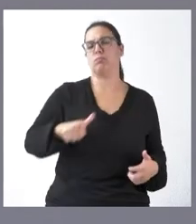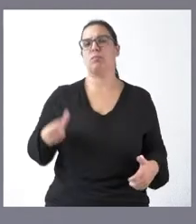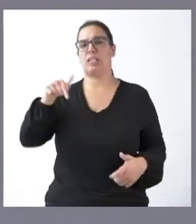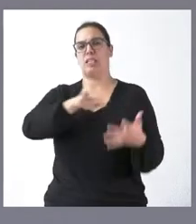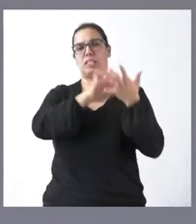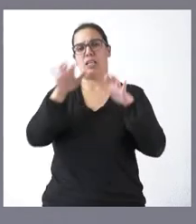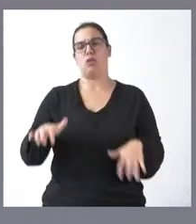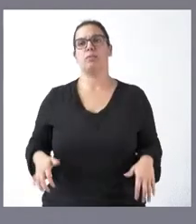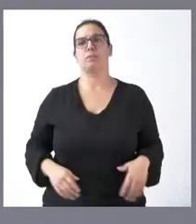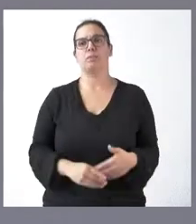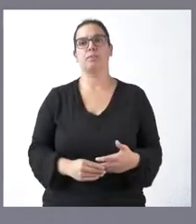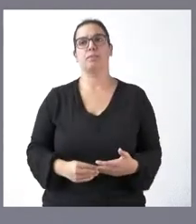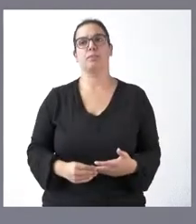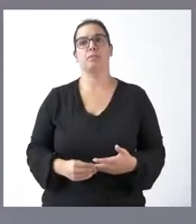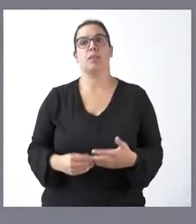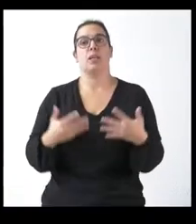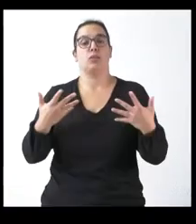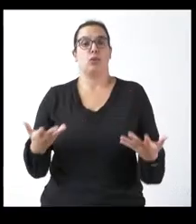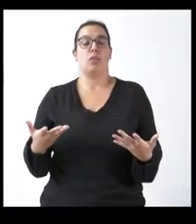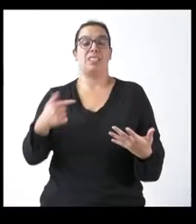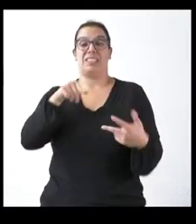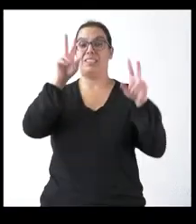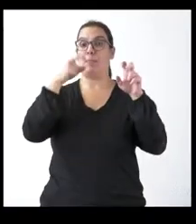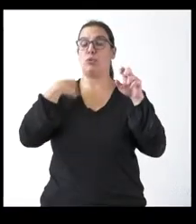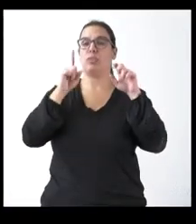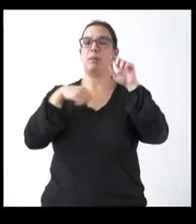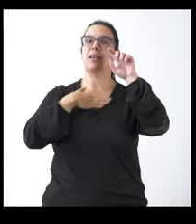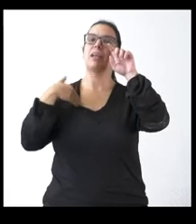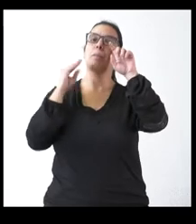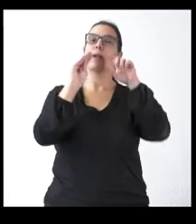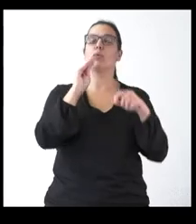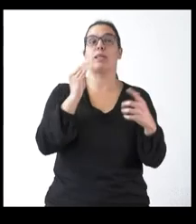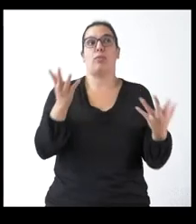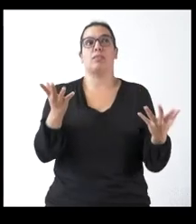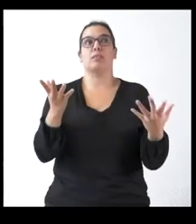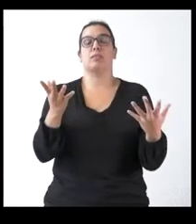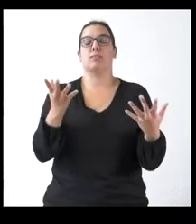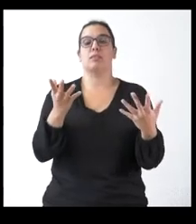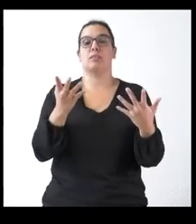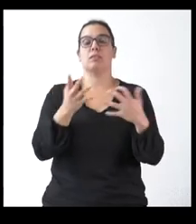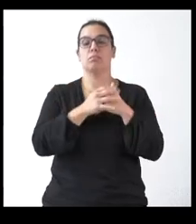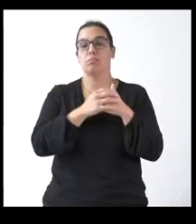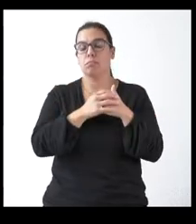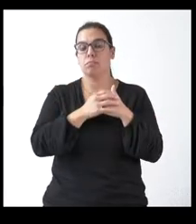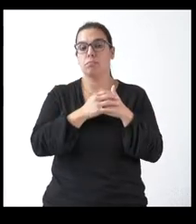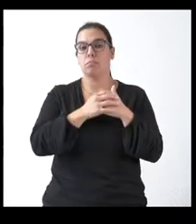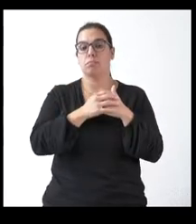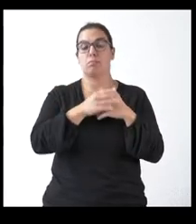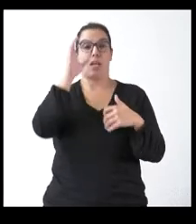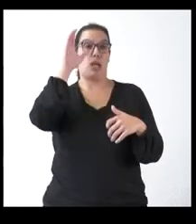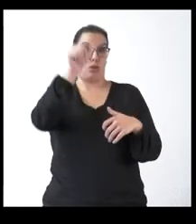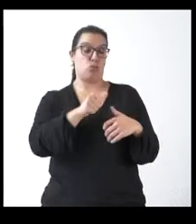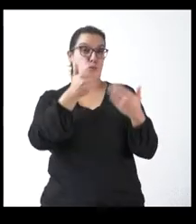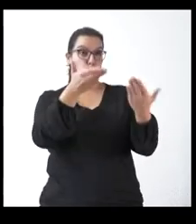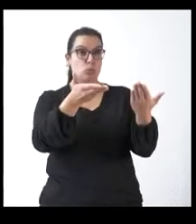en este en este sentido quería preguntarle también qué sentido tiene ahora después de escucharle